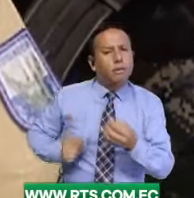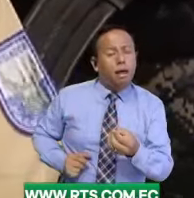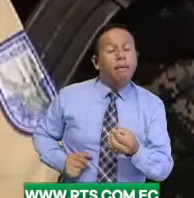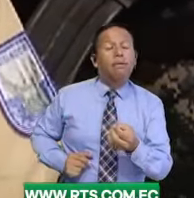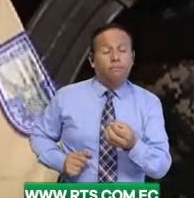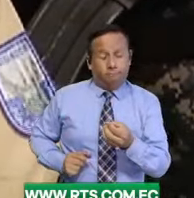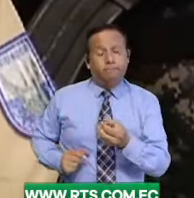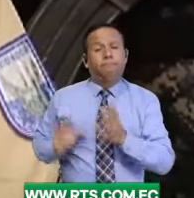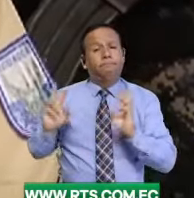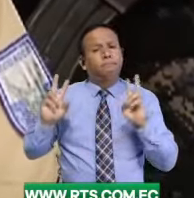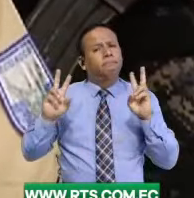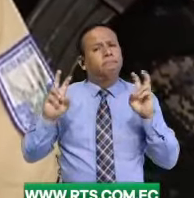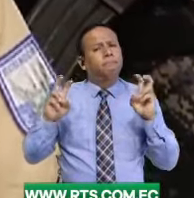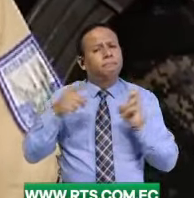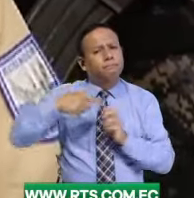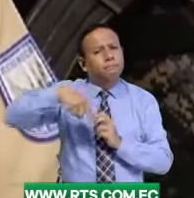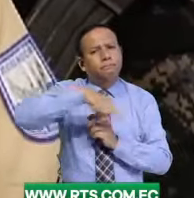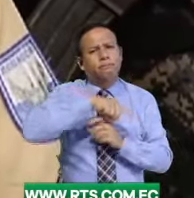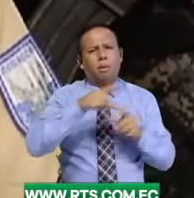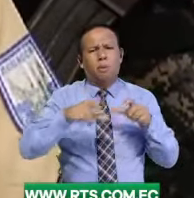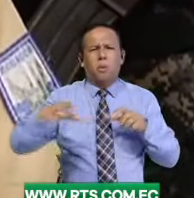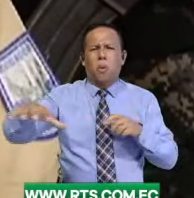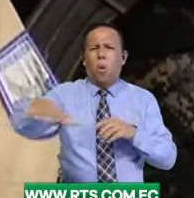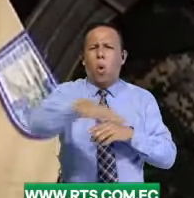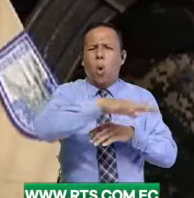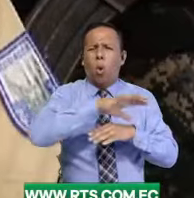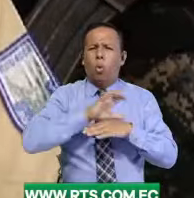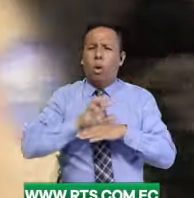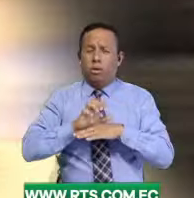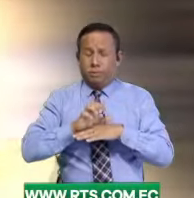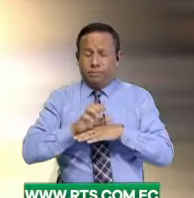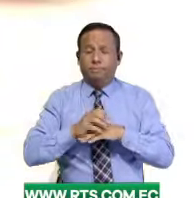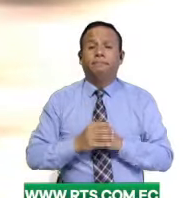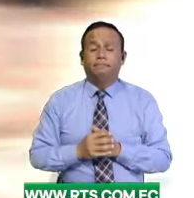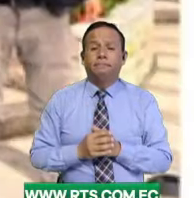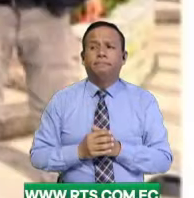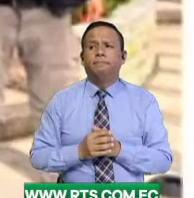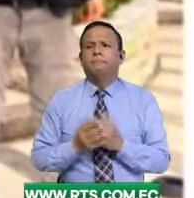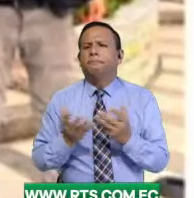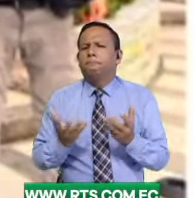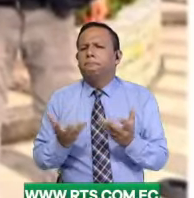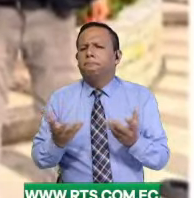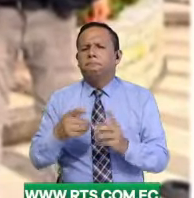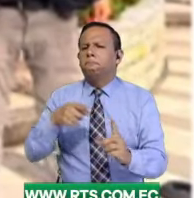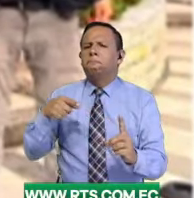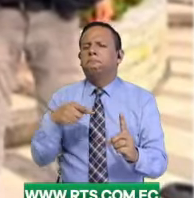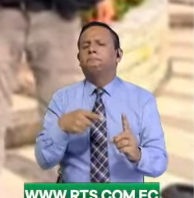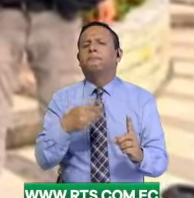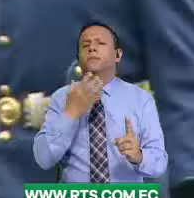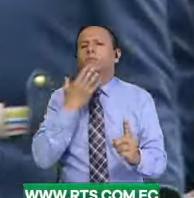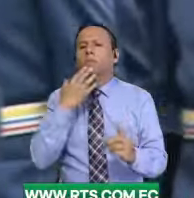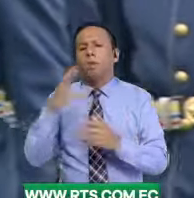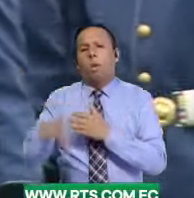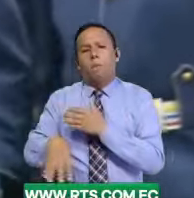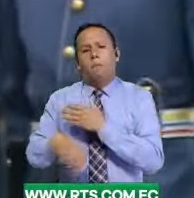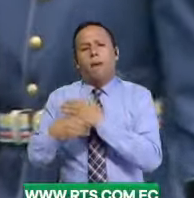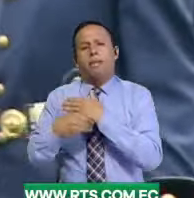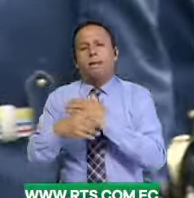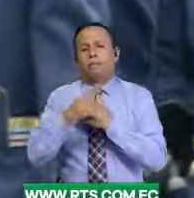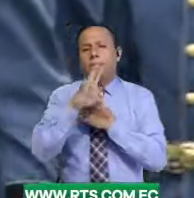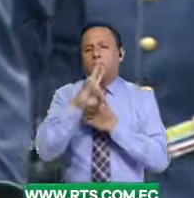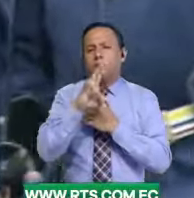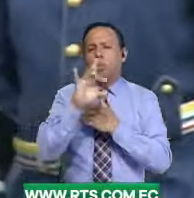este delito en cada uno de los territorios antes indicados. Para este cometido se sumaron